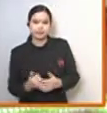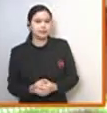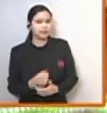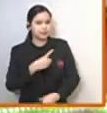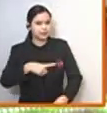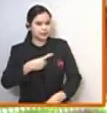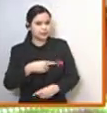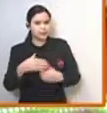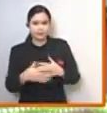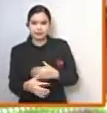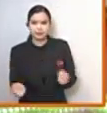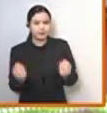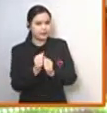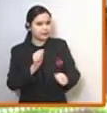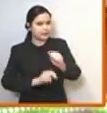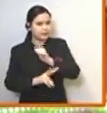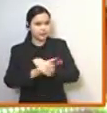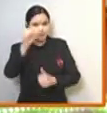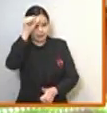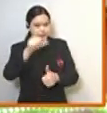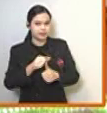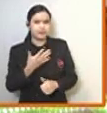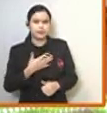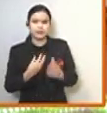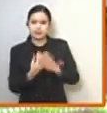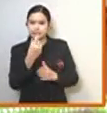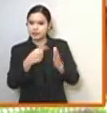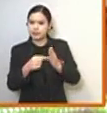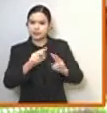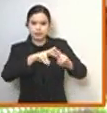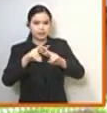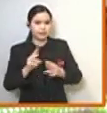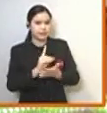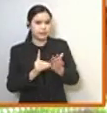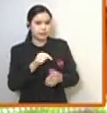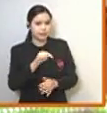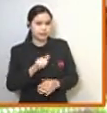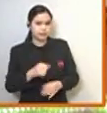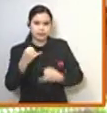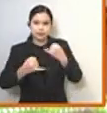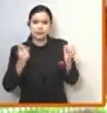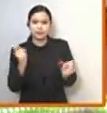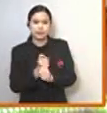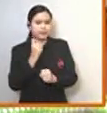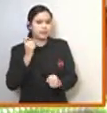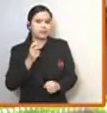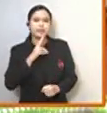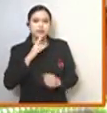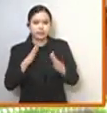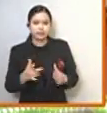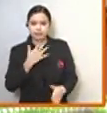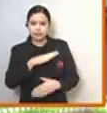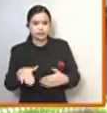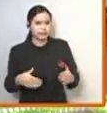la diversión continúa junto a premiados. Y te recuerdo que ahora tienes la nueva guía Catracha para que juegues y ganes a lo Catracho. Te deseo mucha